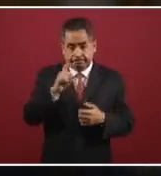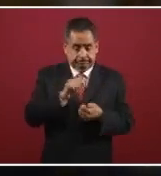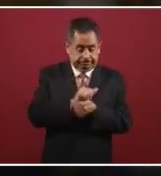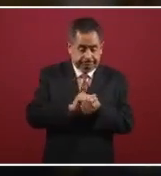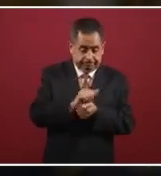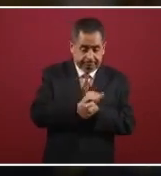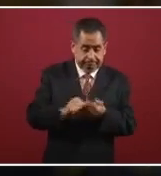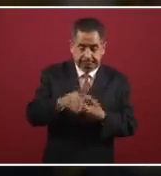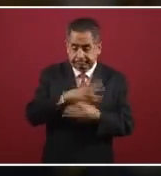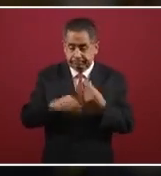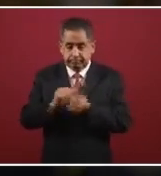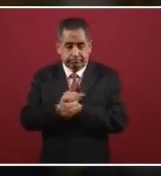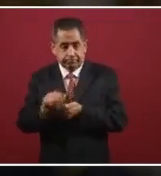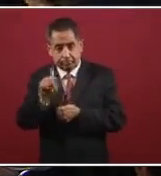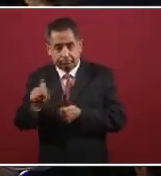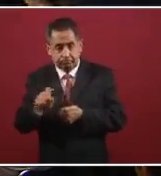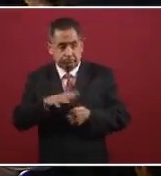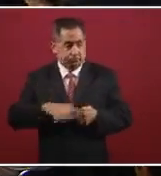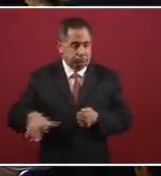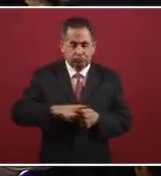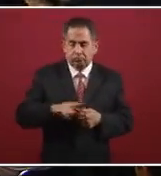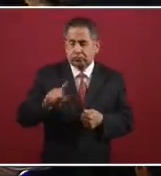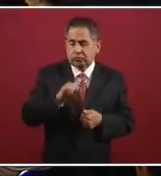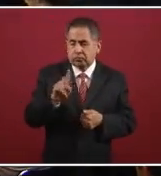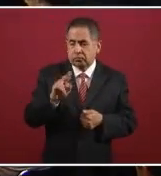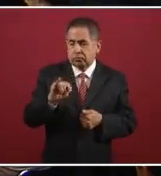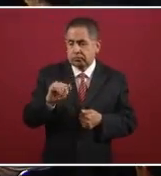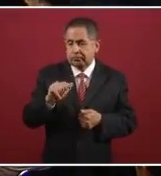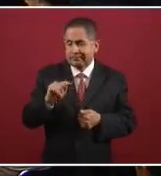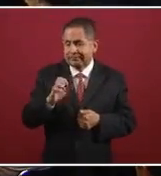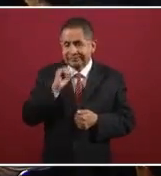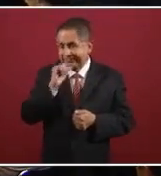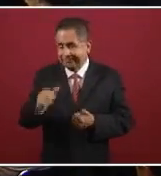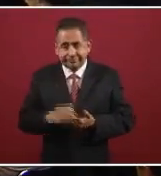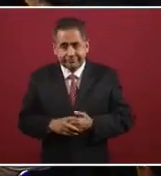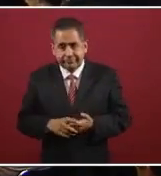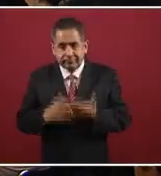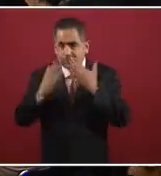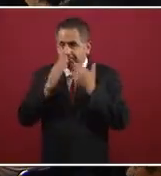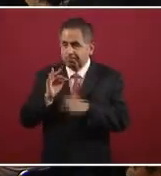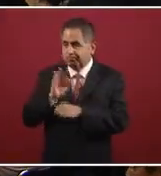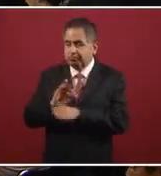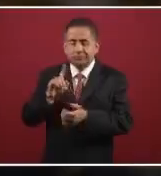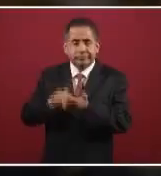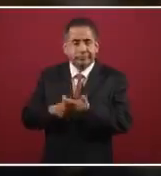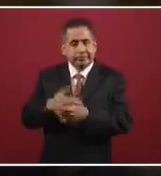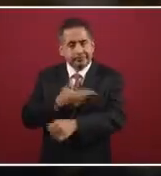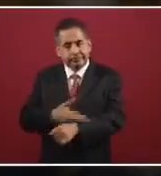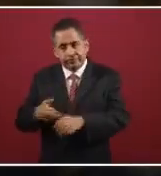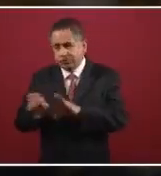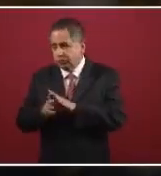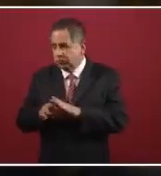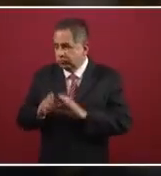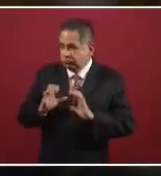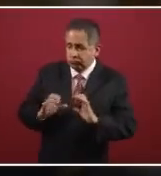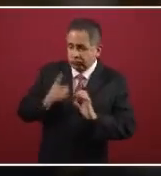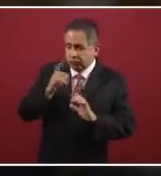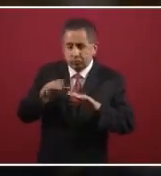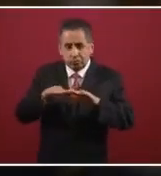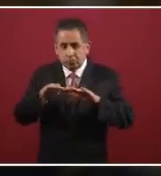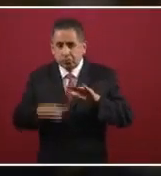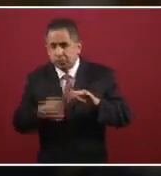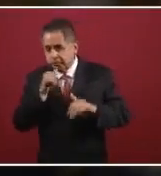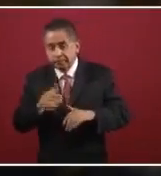y en la zona del Soconusco. No se le está protegiendo a la cuenca, no hay una medición real del acuífero. Me dicen que en